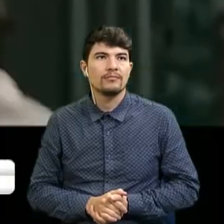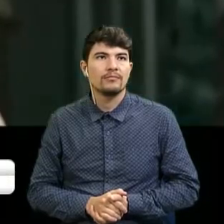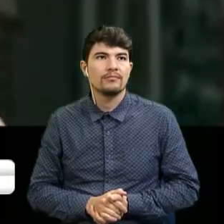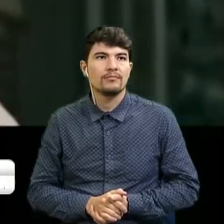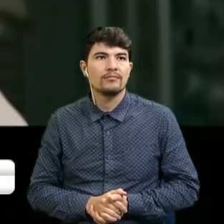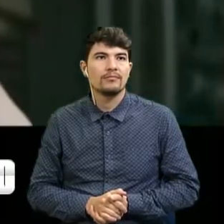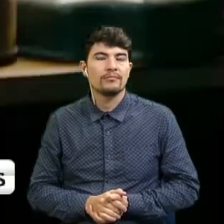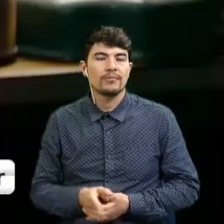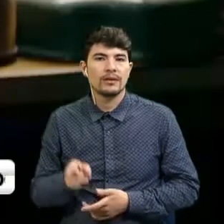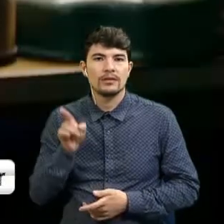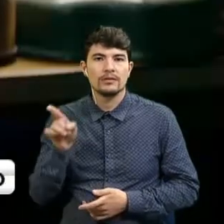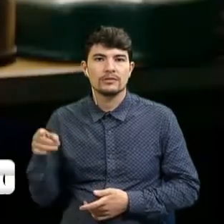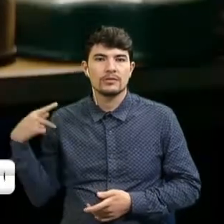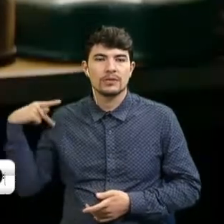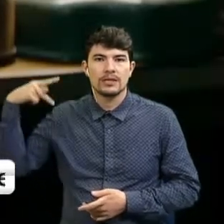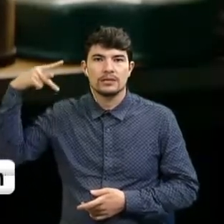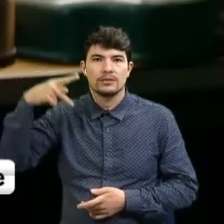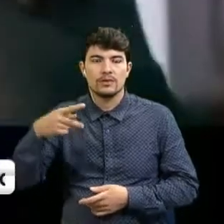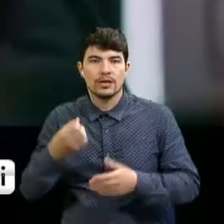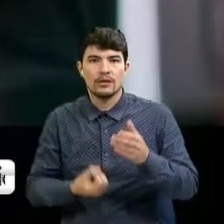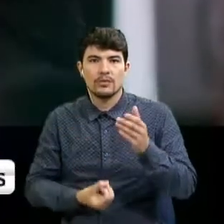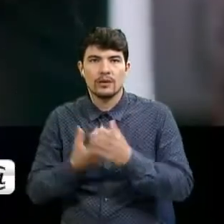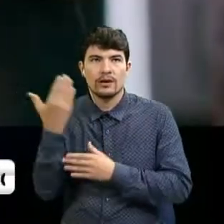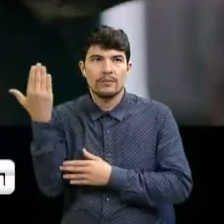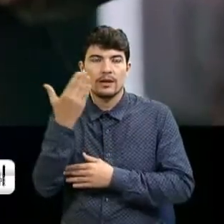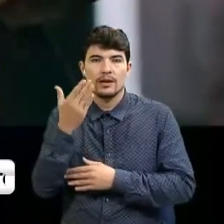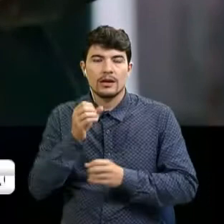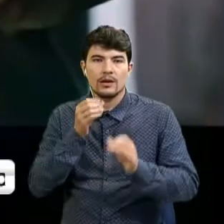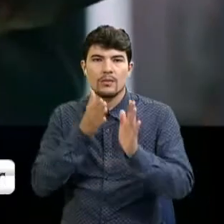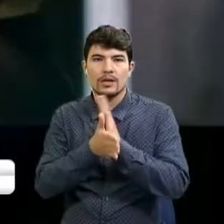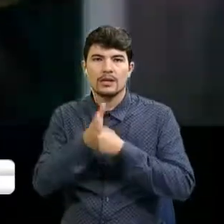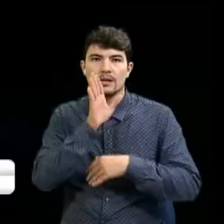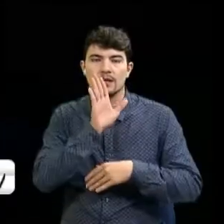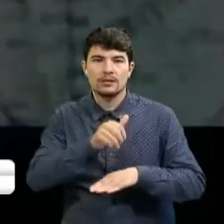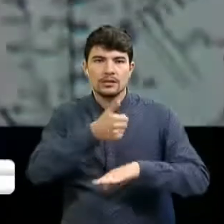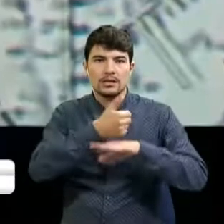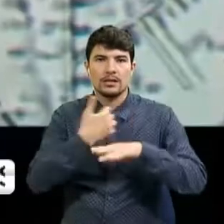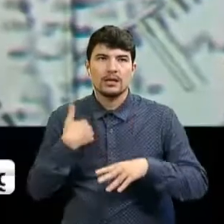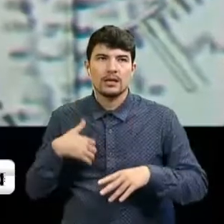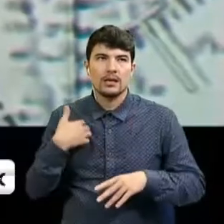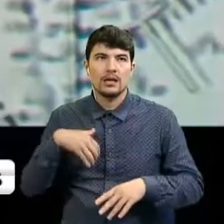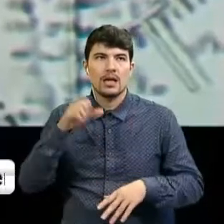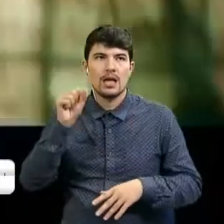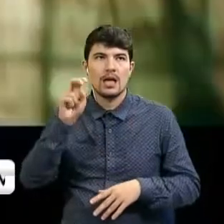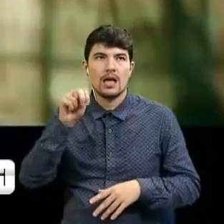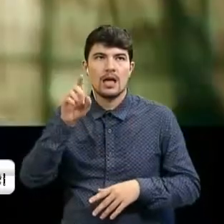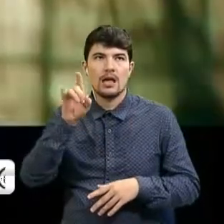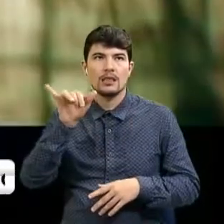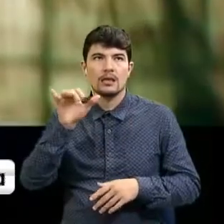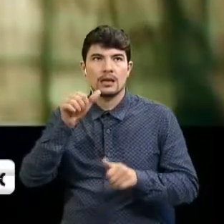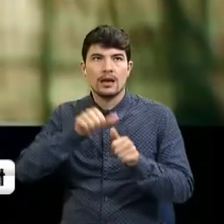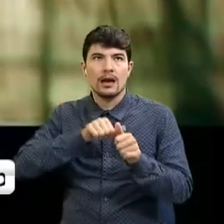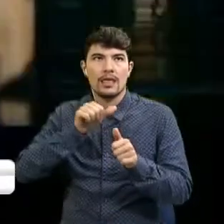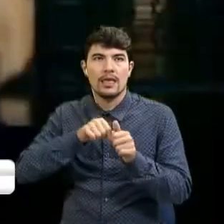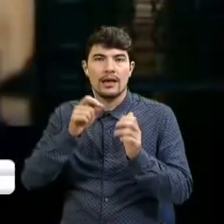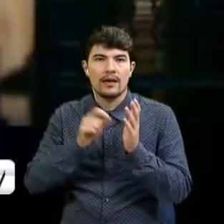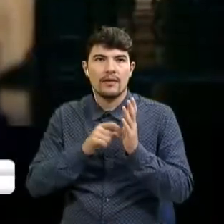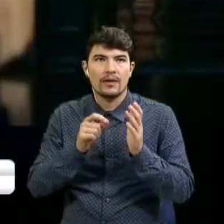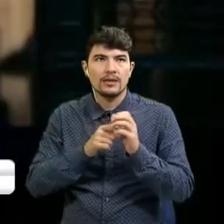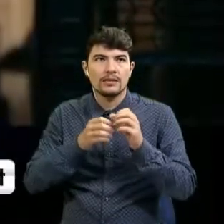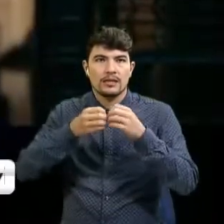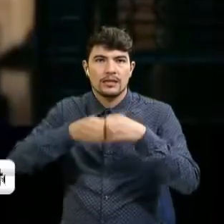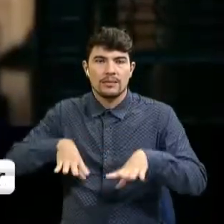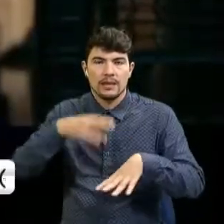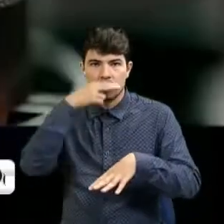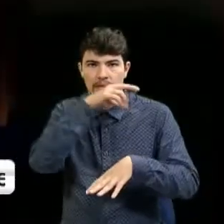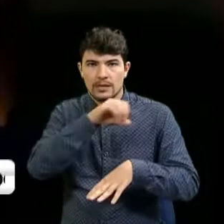La historia de esta nueva versión será contada por el director argentino Andy Muschietti. Cuando cada vez desaparecen más niños en la